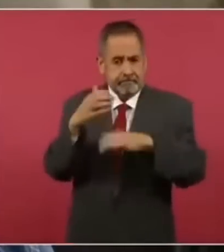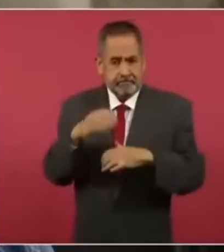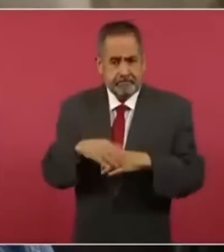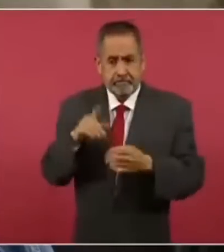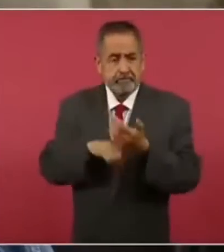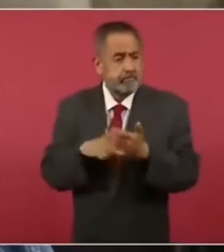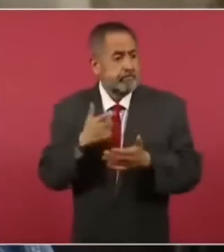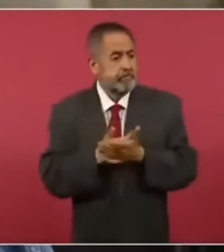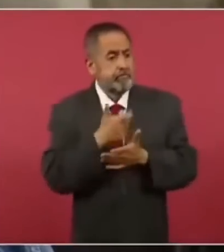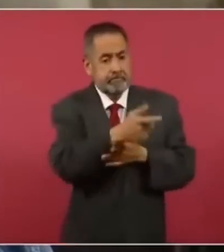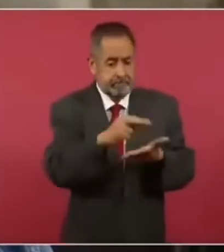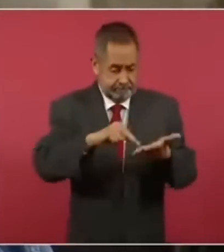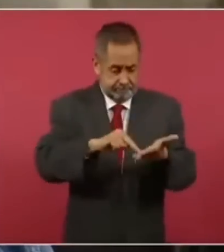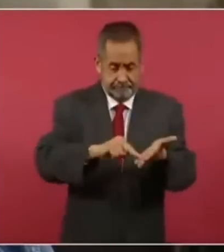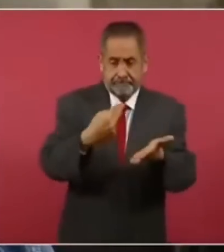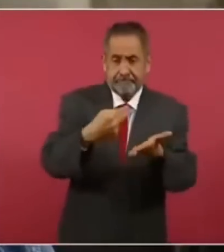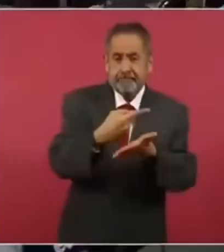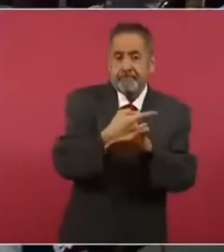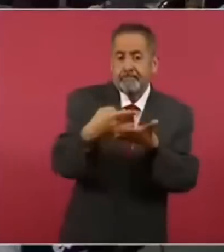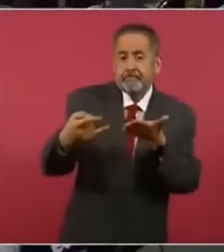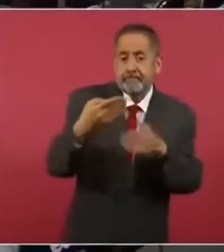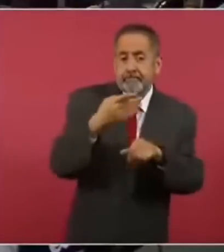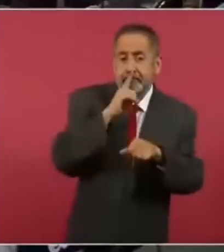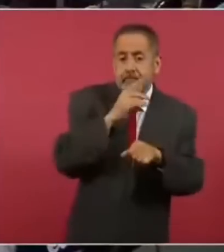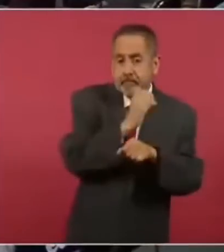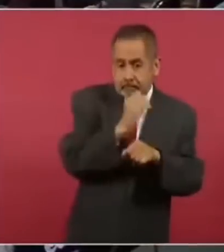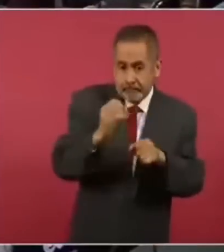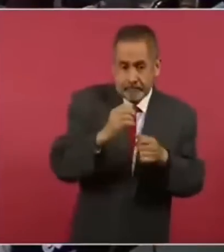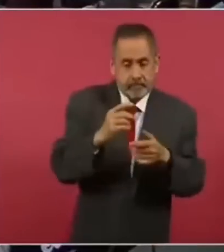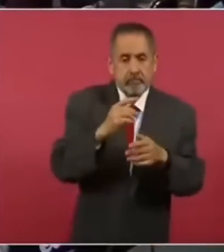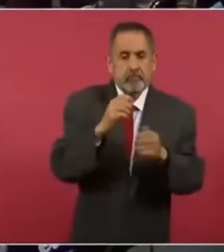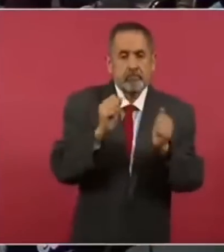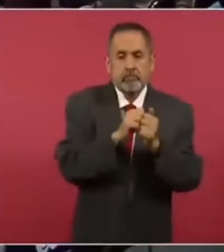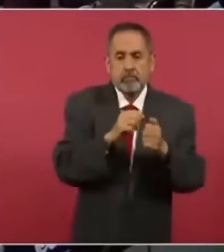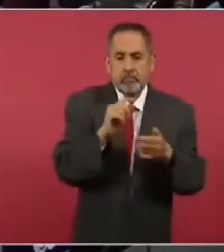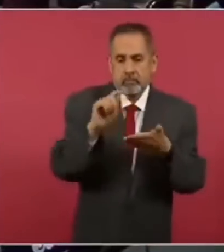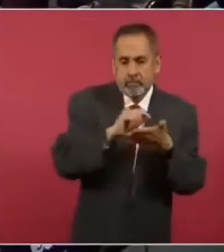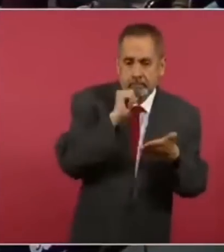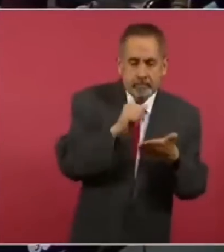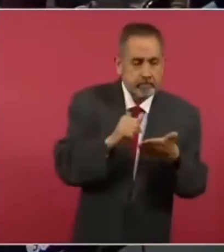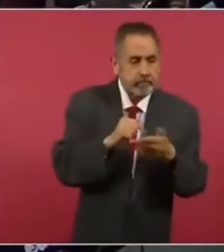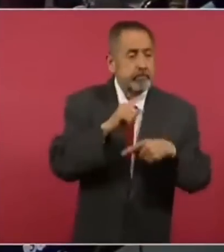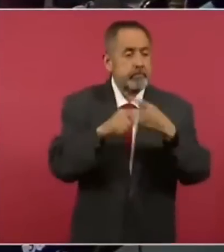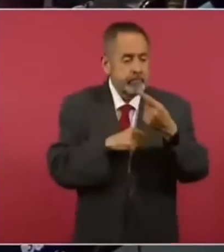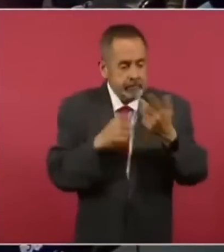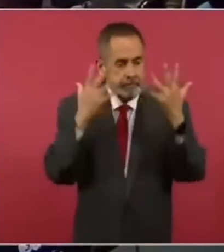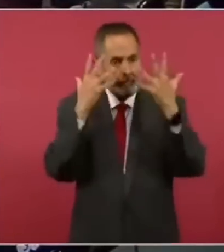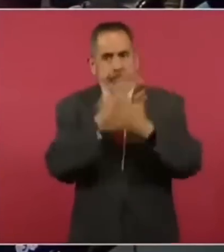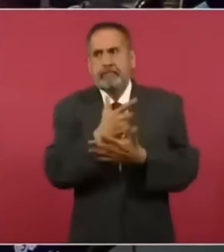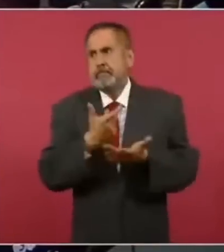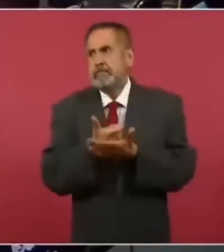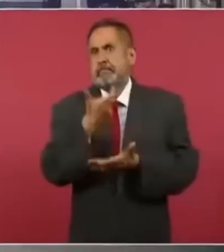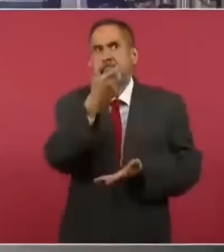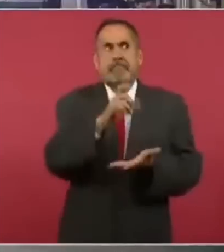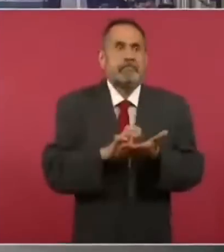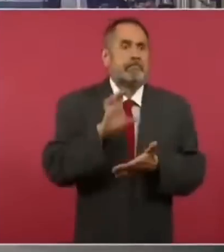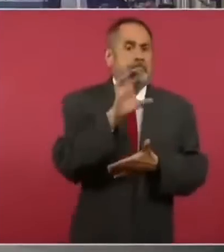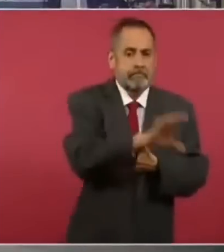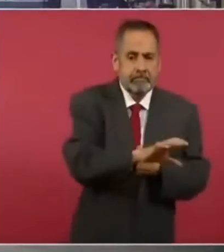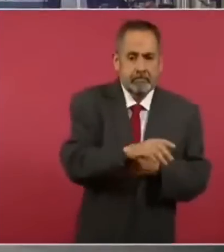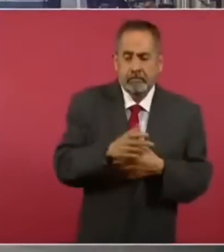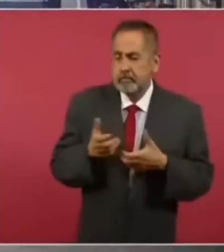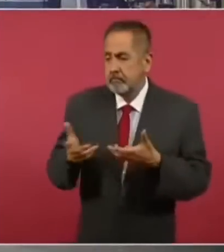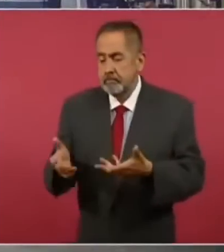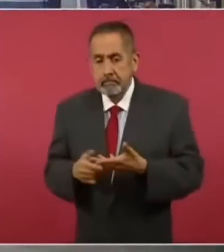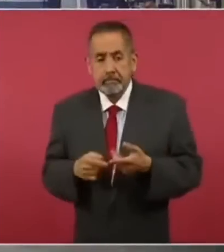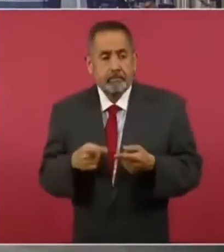pagarés en blanco en esta clínica San José. Gente que se ha quedado en la calle porque su única opción en ocasiones